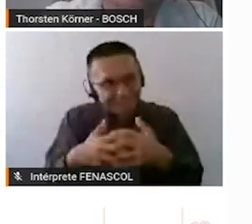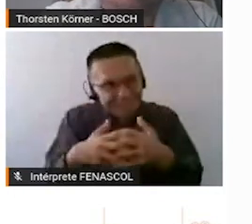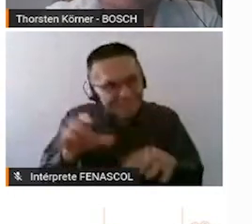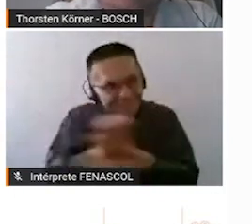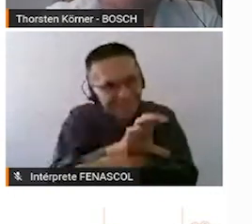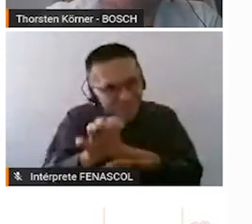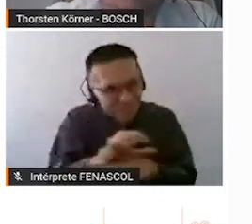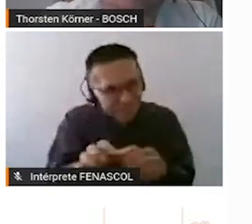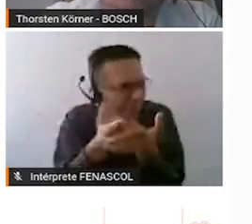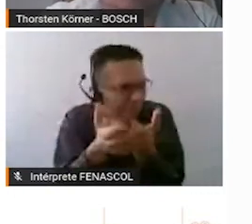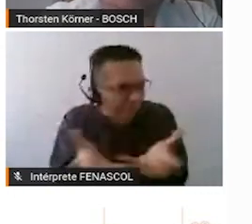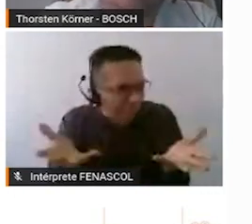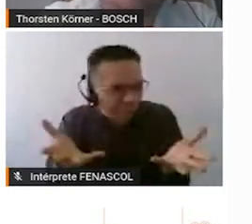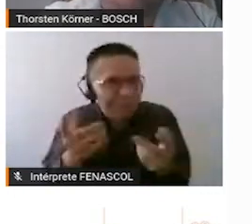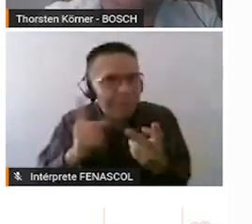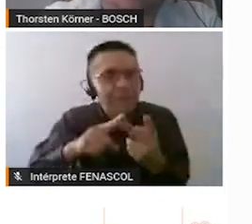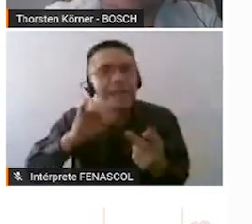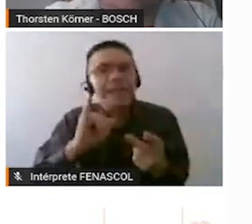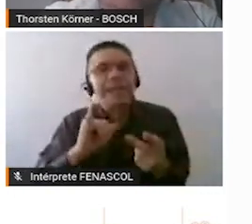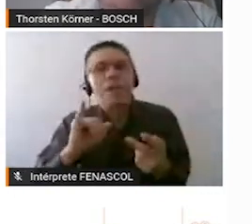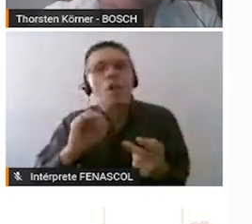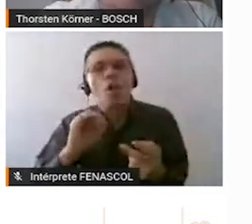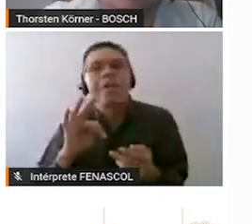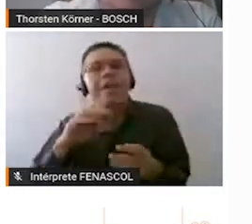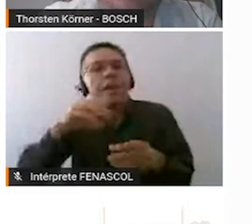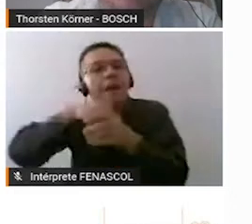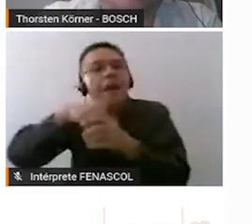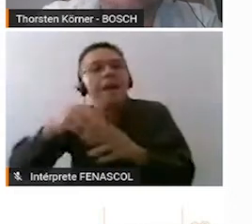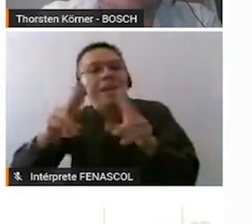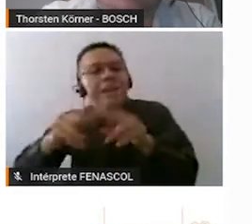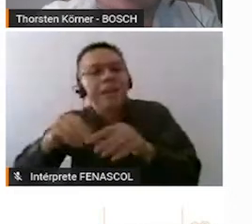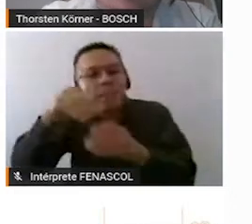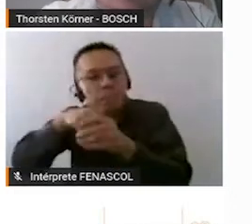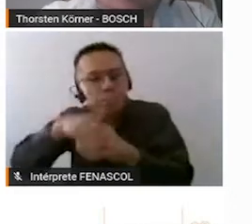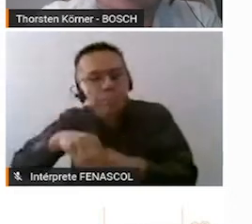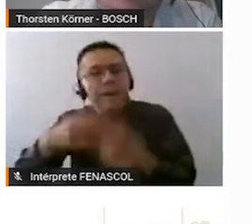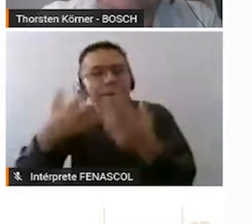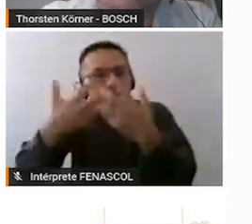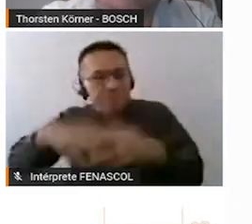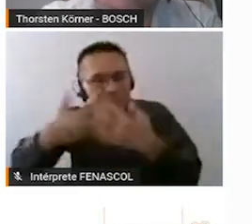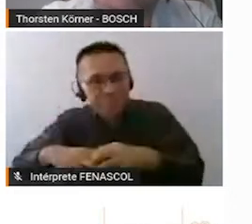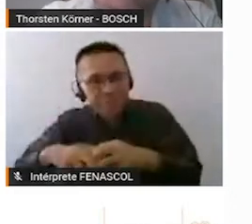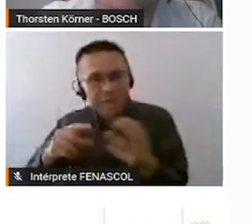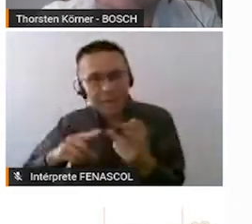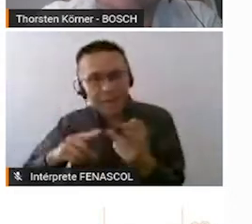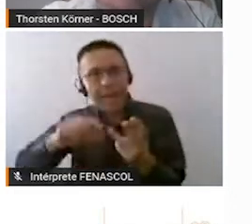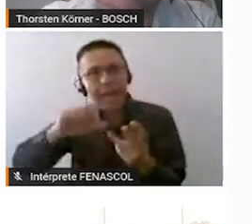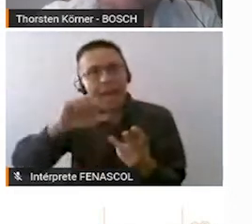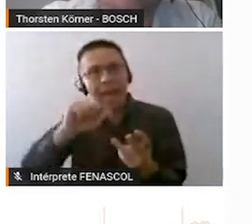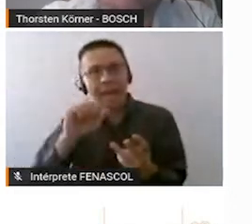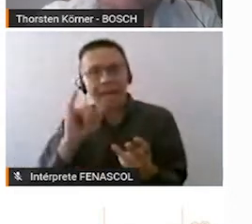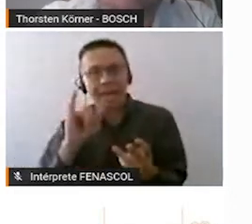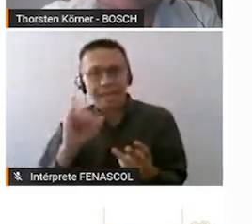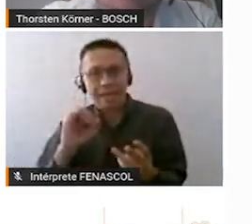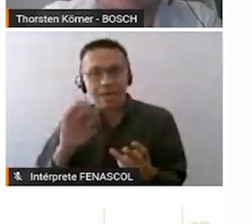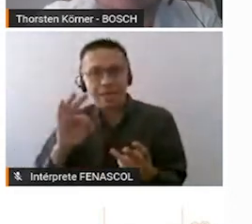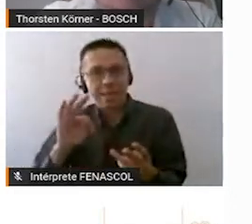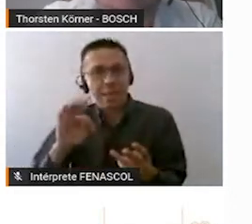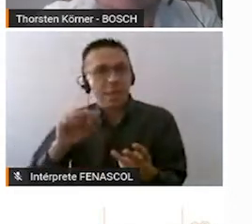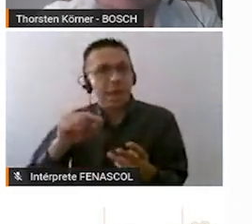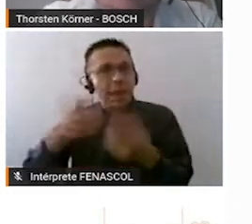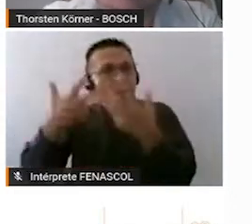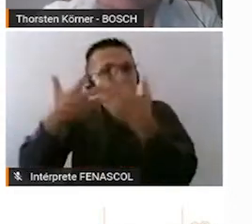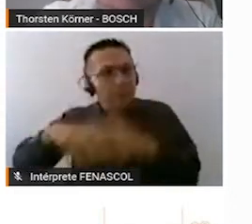el IIoT, que es el Internet Industrial de las Cosas, el AIoT, que es la inteligencia artificial